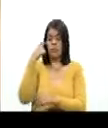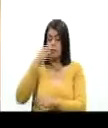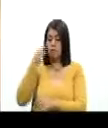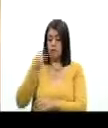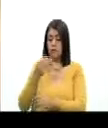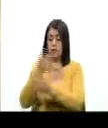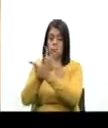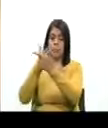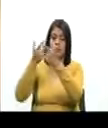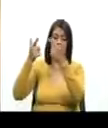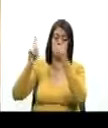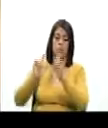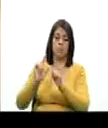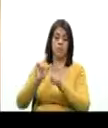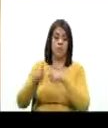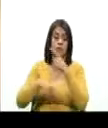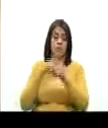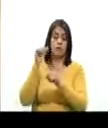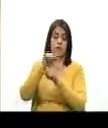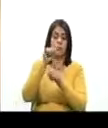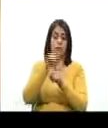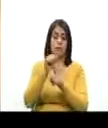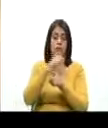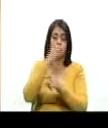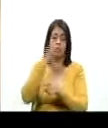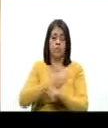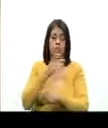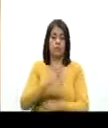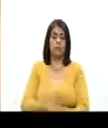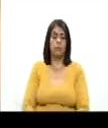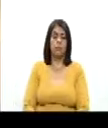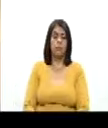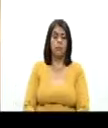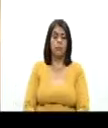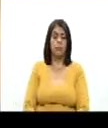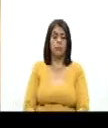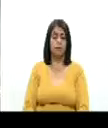hará libre. Mi lucha es por la verdad.